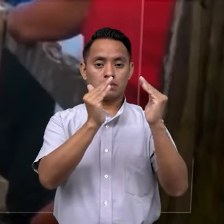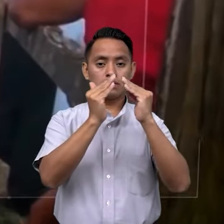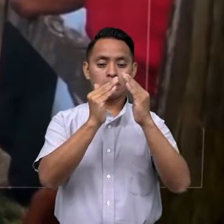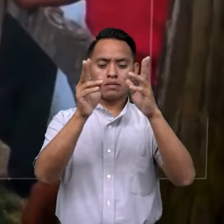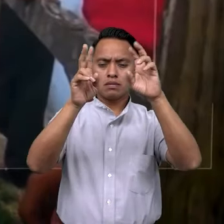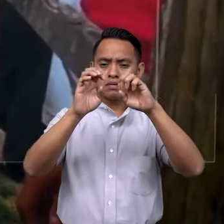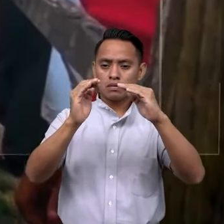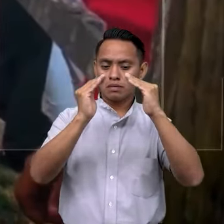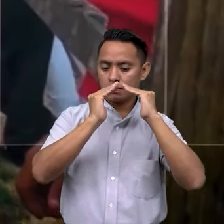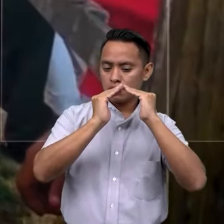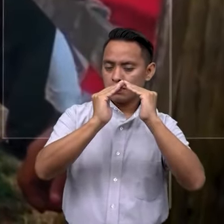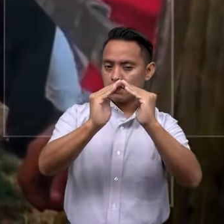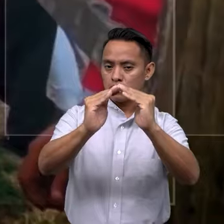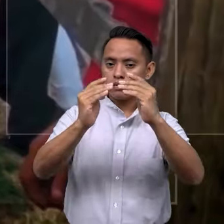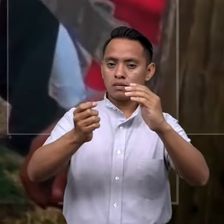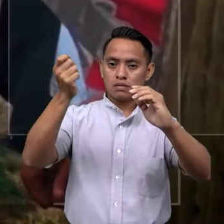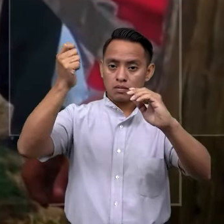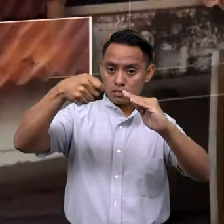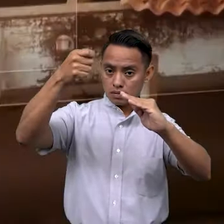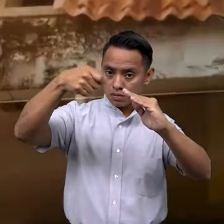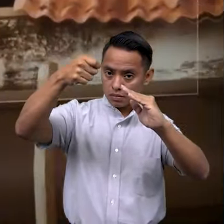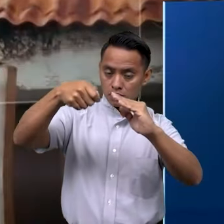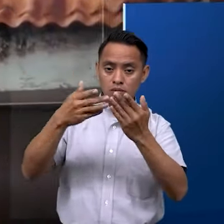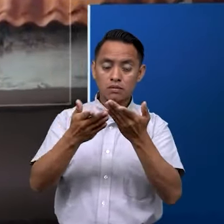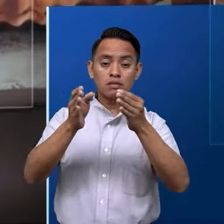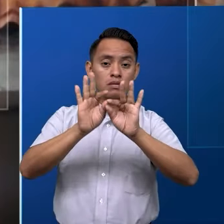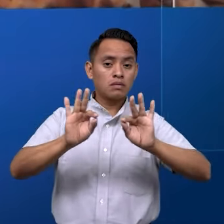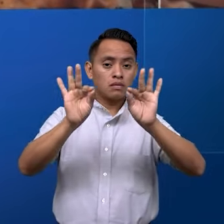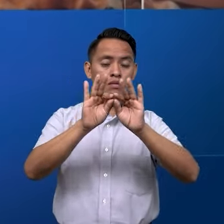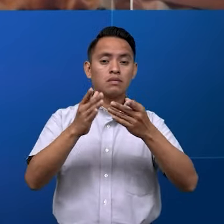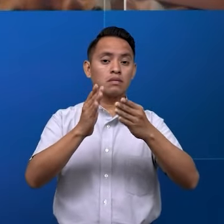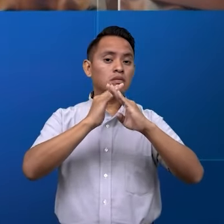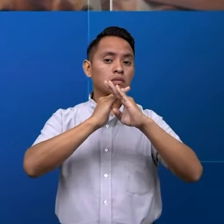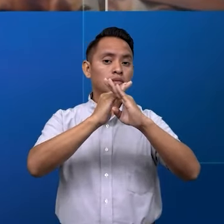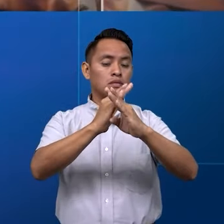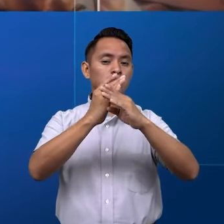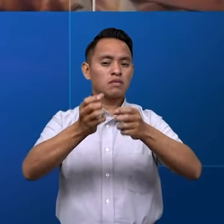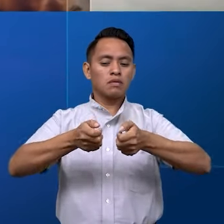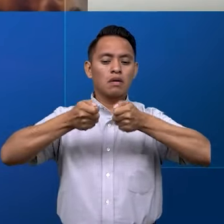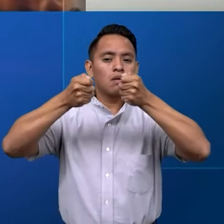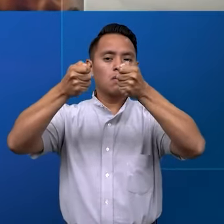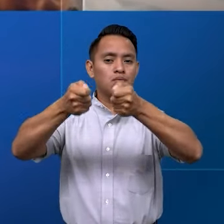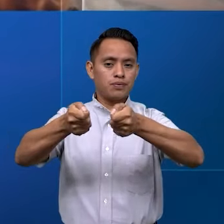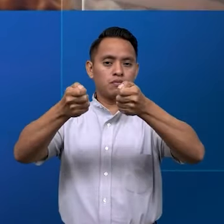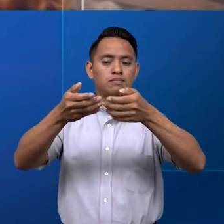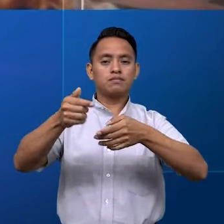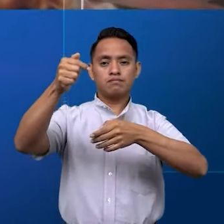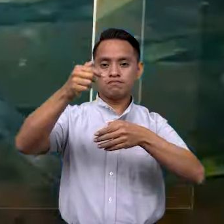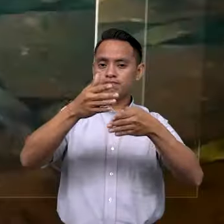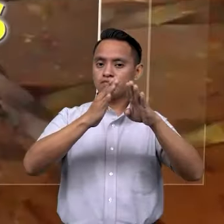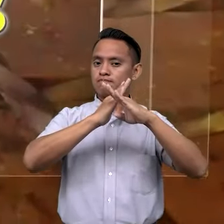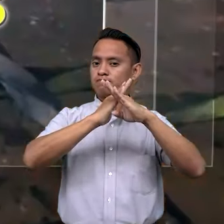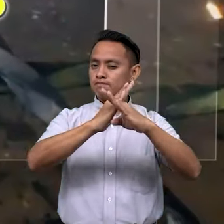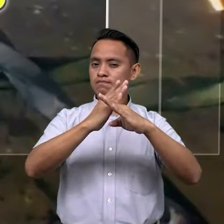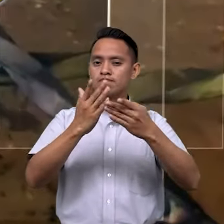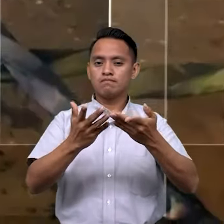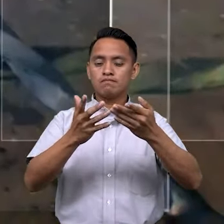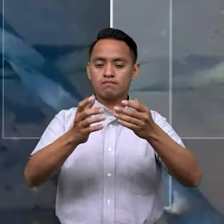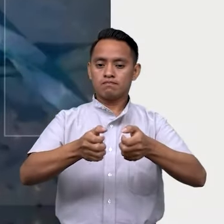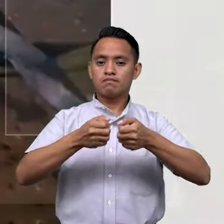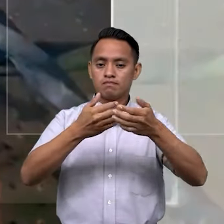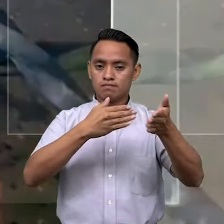los techos y reclavemos el zinc de la vivienda si es necesario. Evitemos colocar objetos pesados sobre el techo de la vivienda.